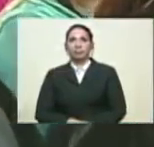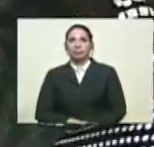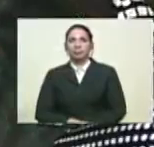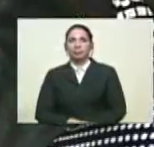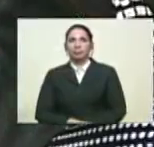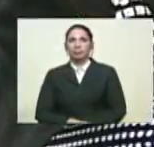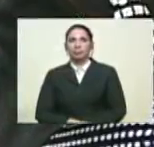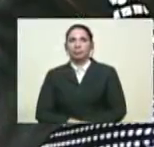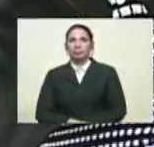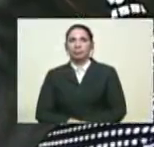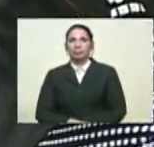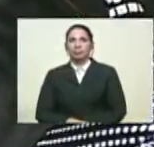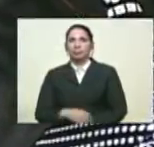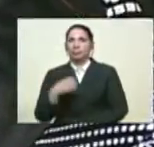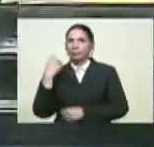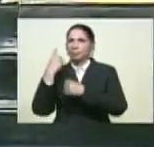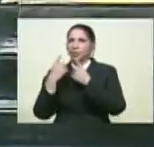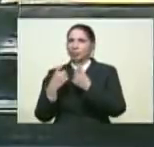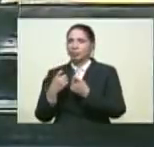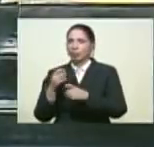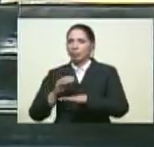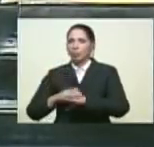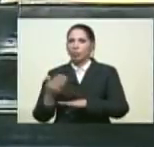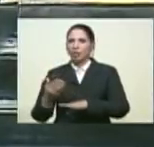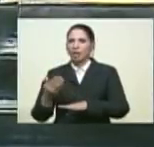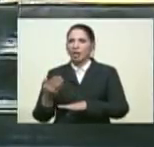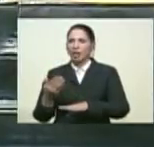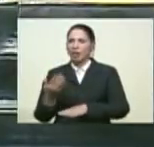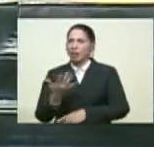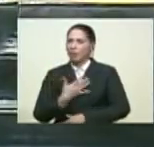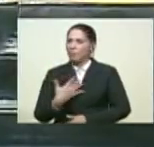Y me preguntaba, ¿por qué, presidente?